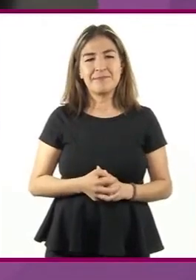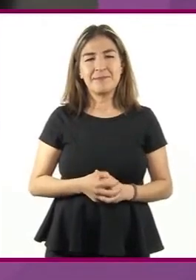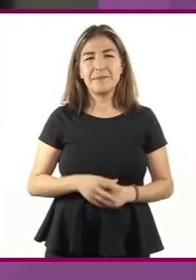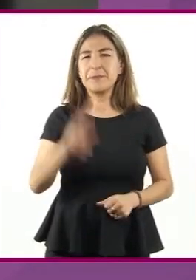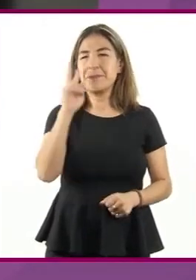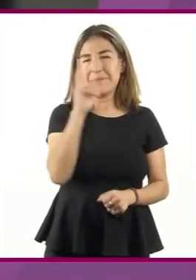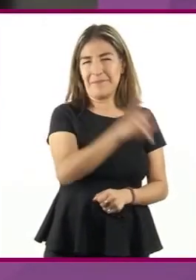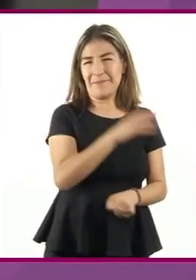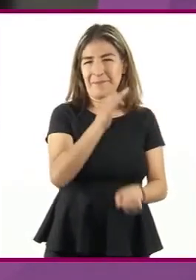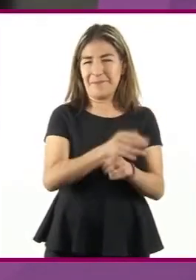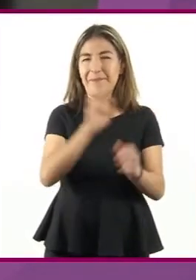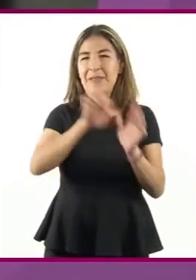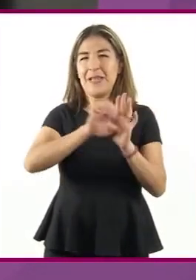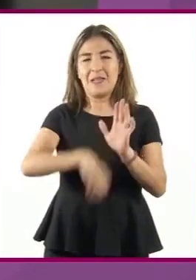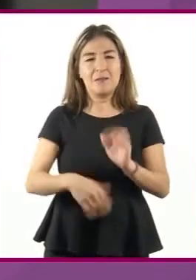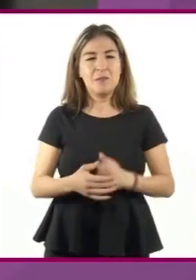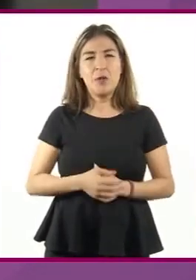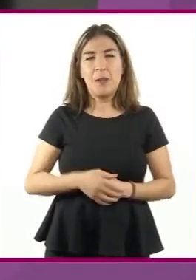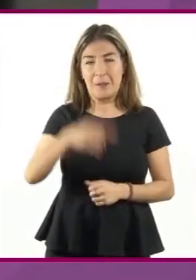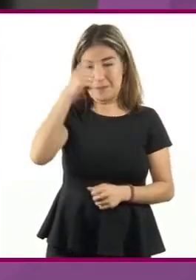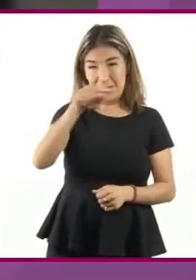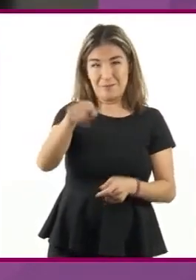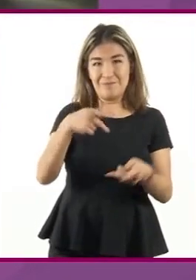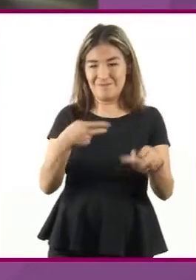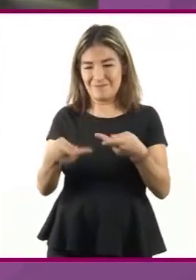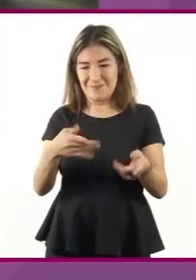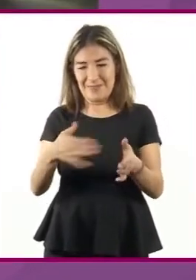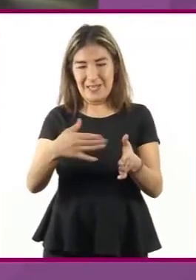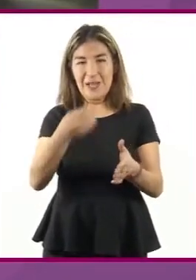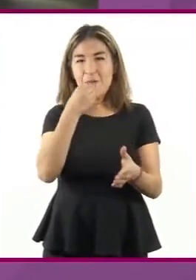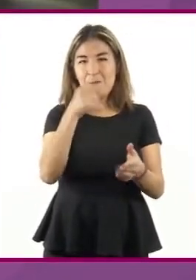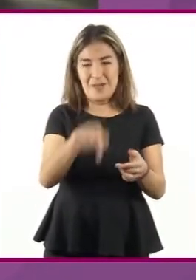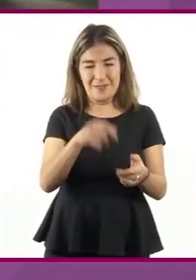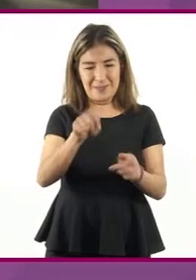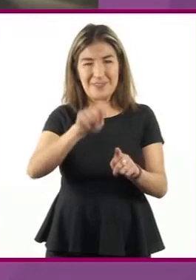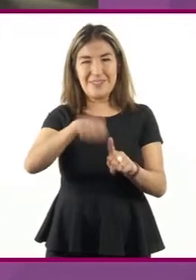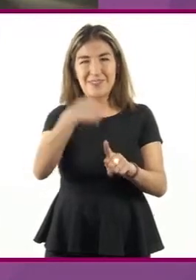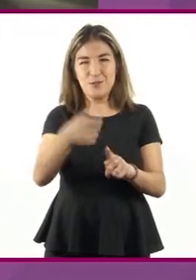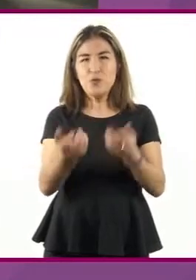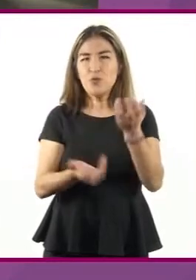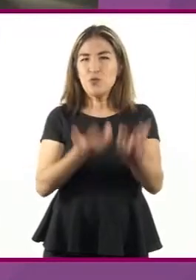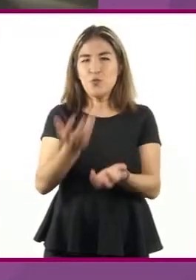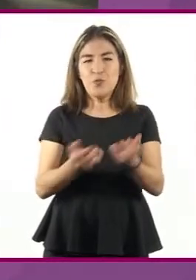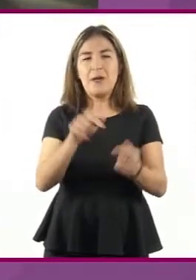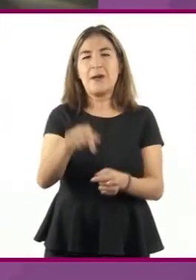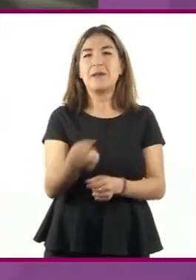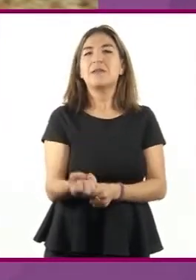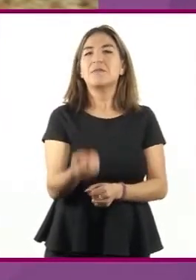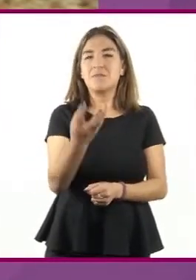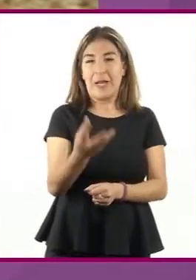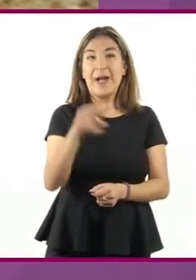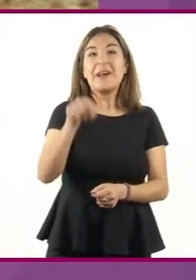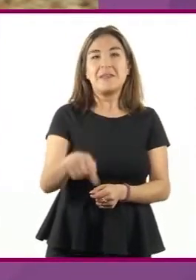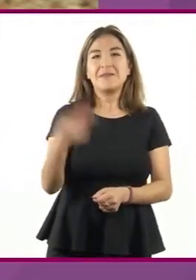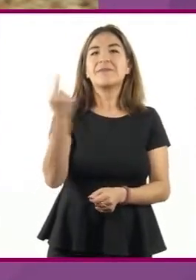Veamos un ejemplo. Para cocinar un platillo en una estufa, tenemos que encender los quemadores y para